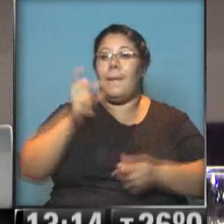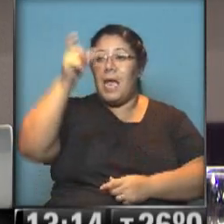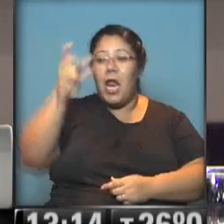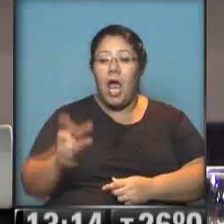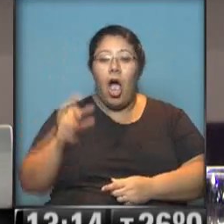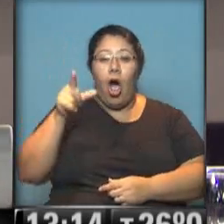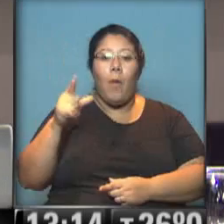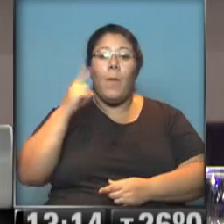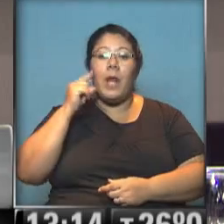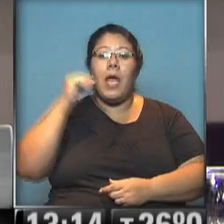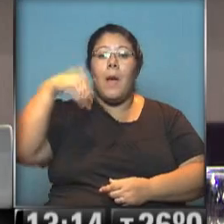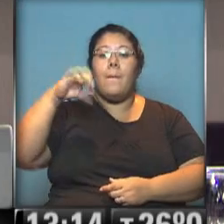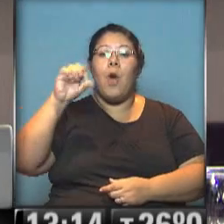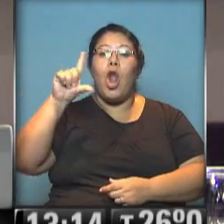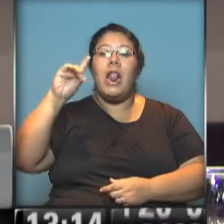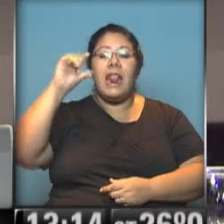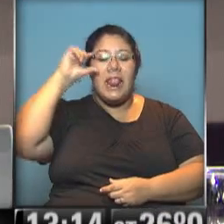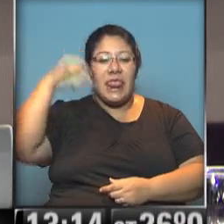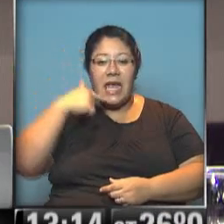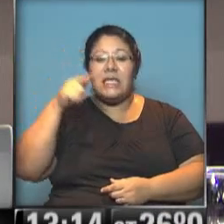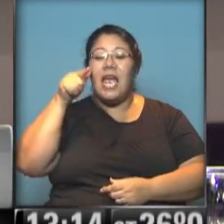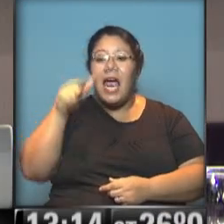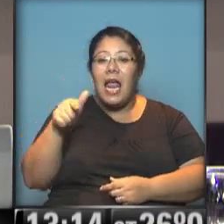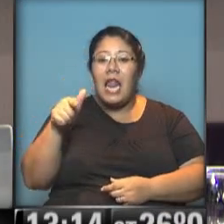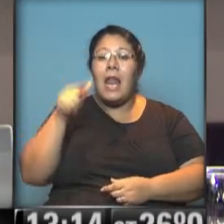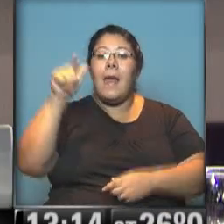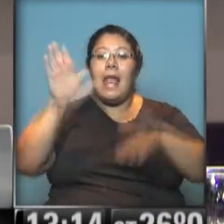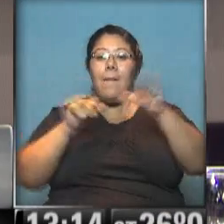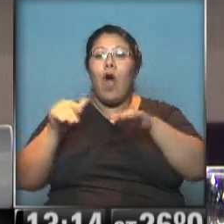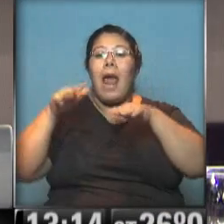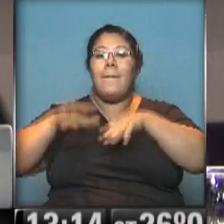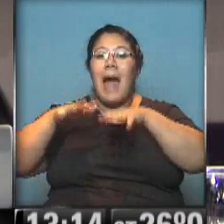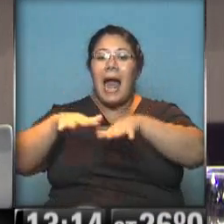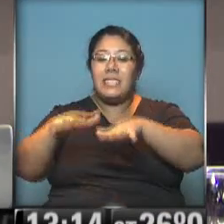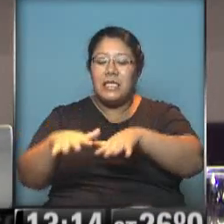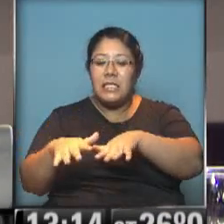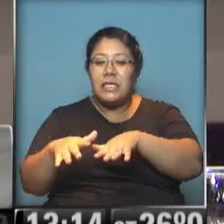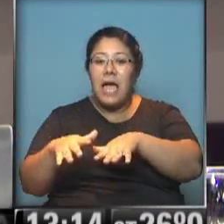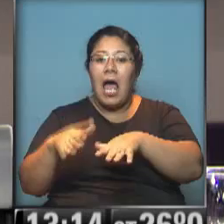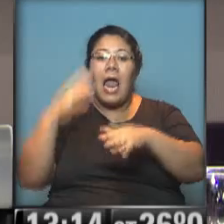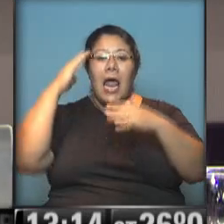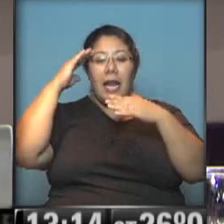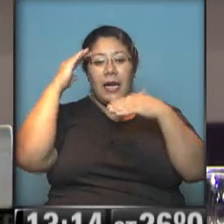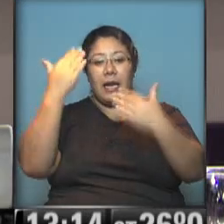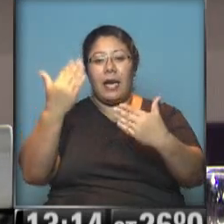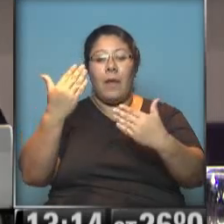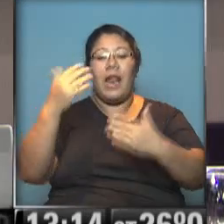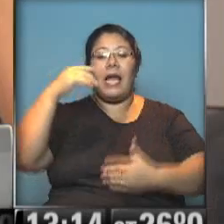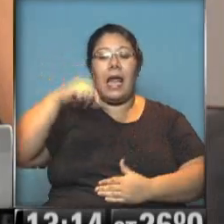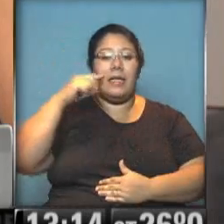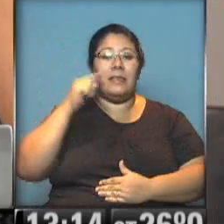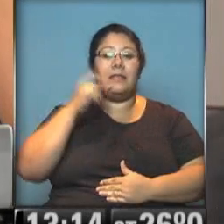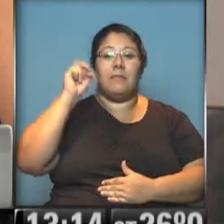formalmente en recuerdo de nisman informalmente una marcha opositora hay voces que ya dicen que se tendría que excusar